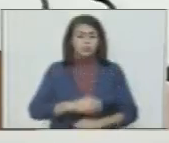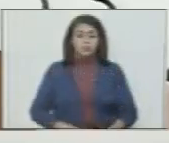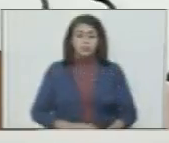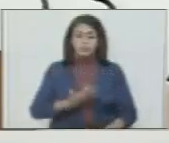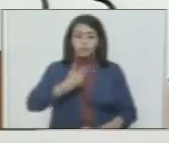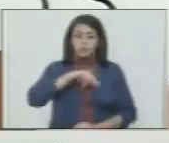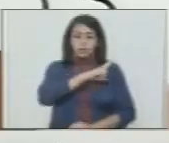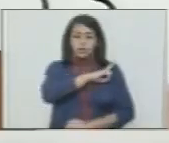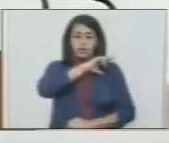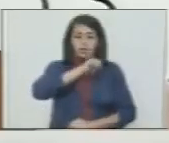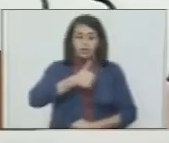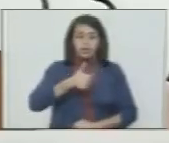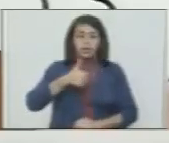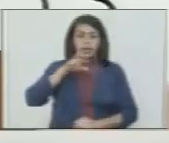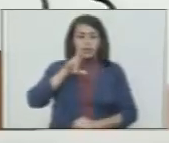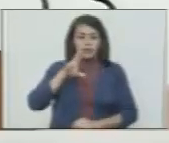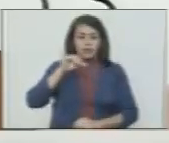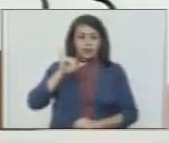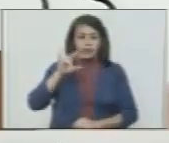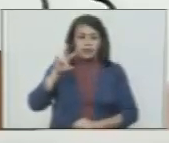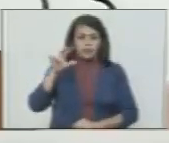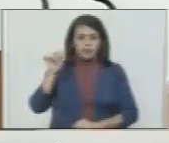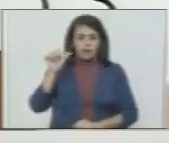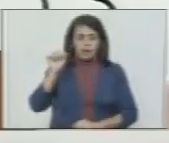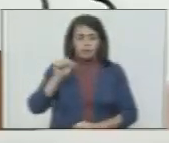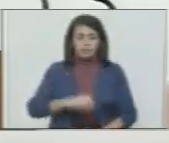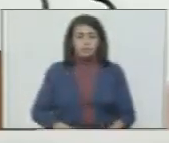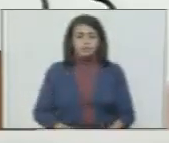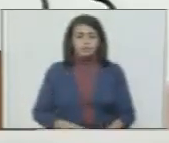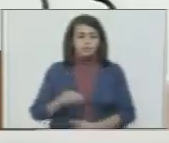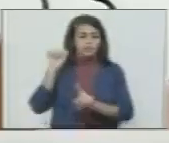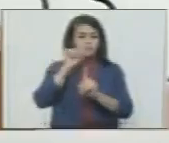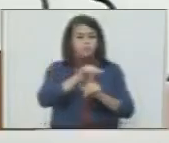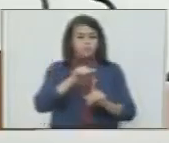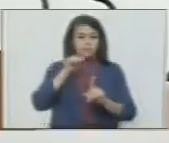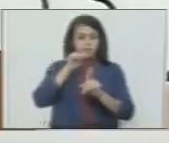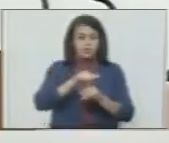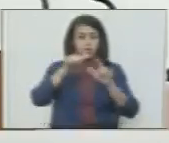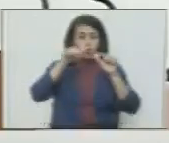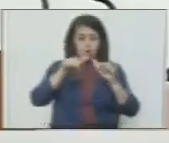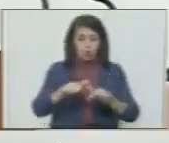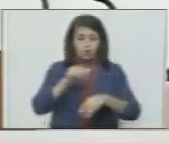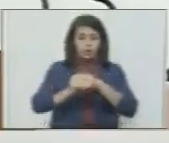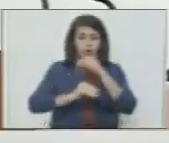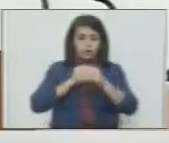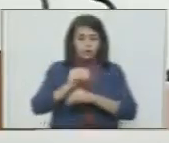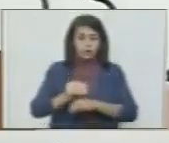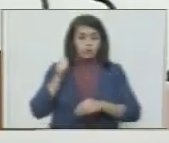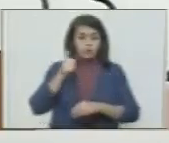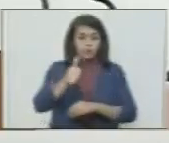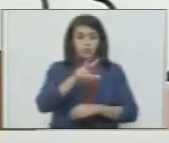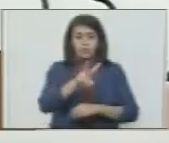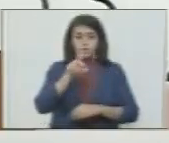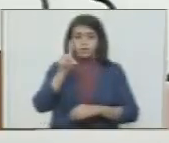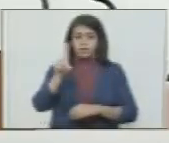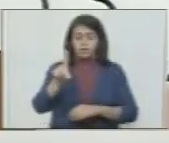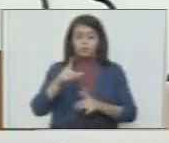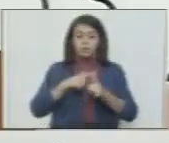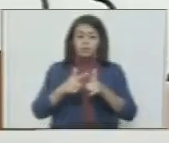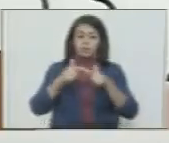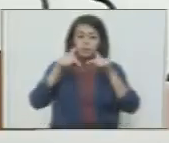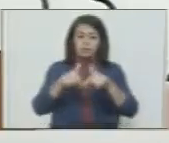Bolívar y nuestro general José Félix Rivas. Es la lucha que hoy libramos en pleno siglo